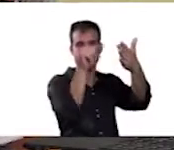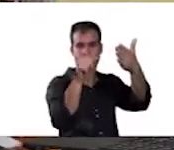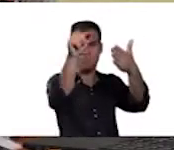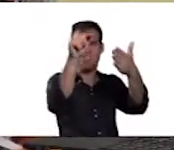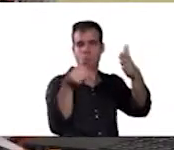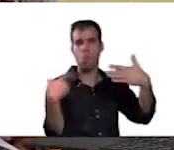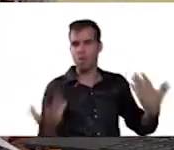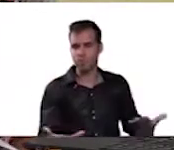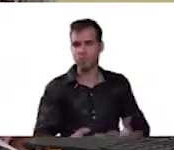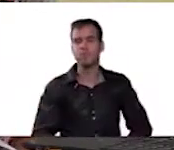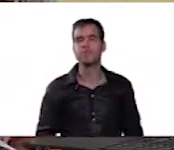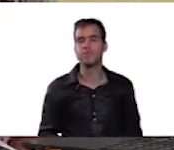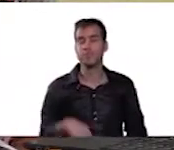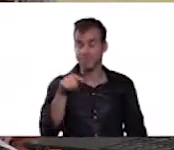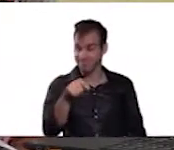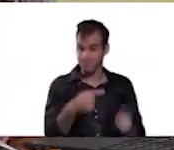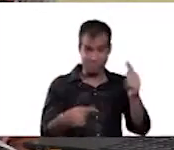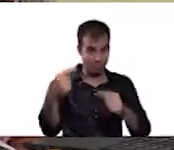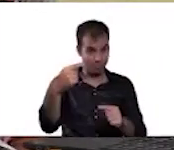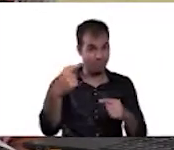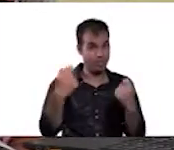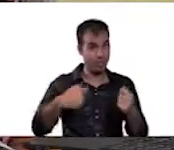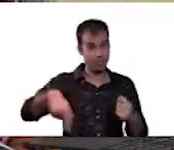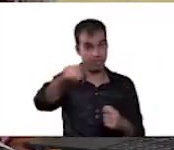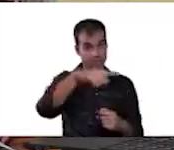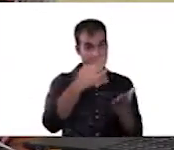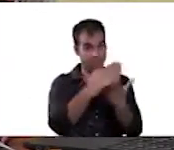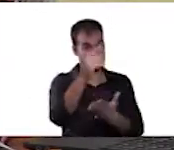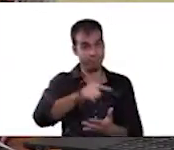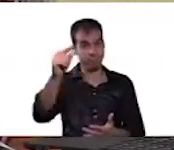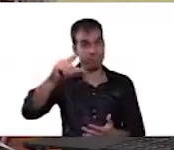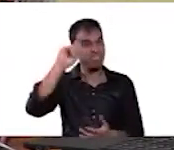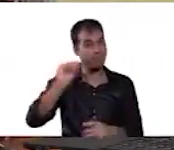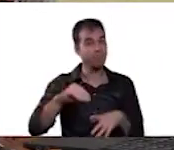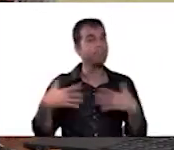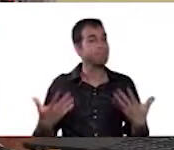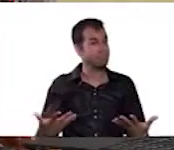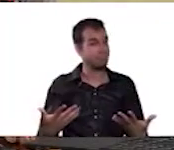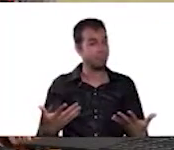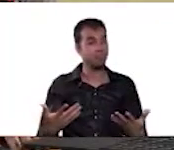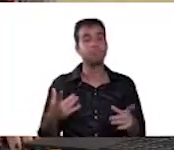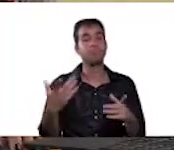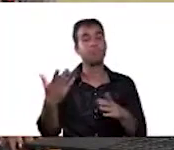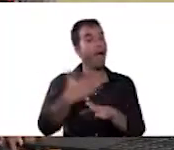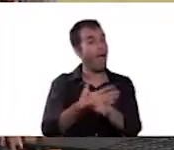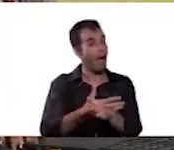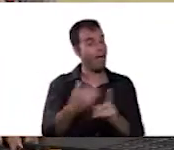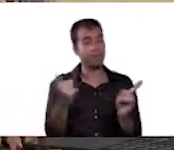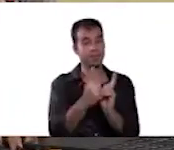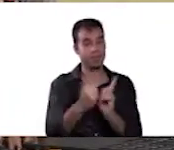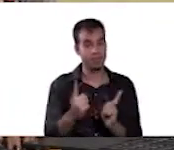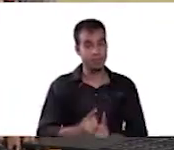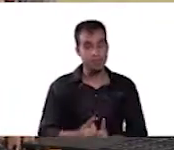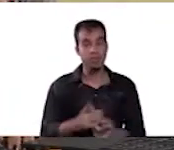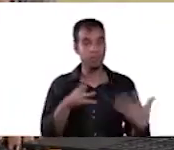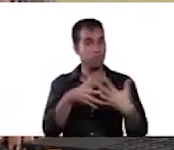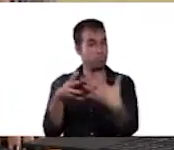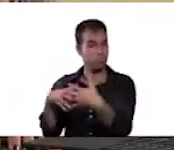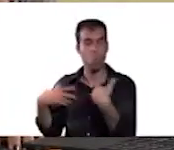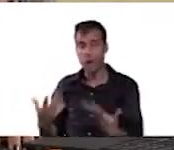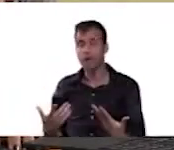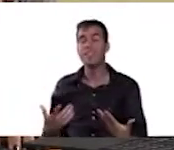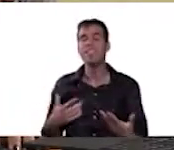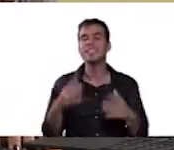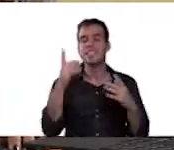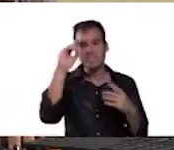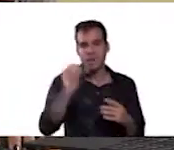forman. Aquí lo principal que debe conocer el estudiante antes de resumir los tipos de enlace es saber dónde